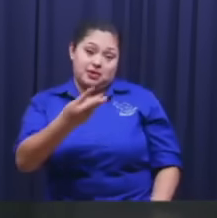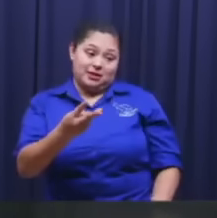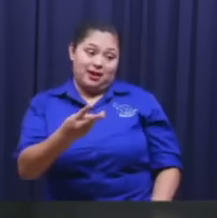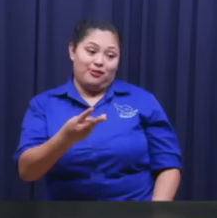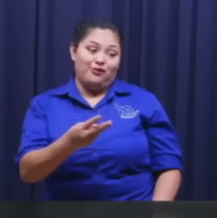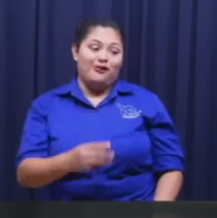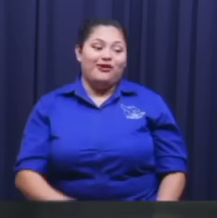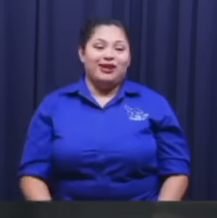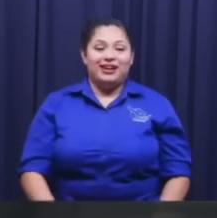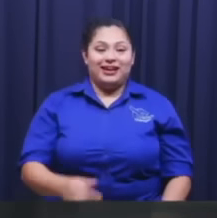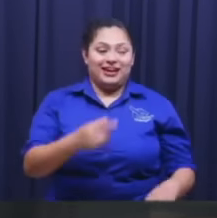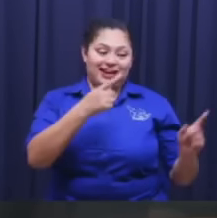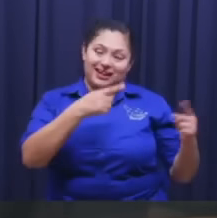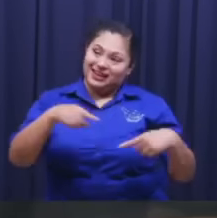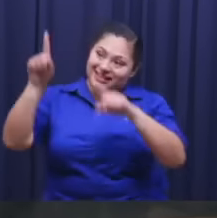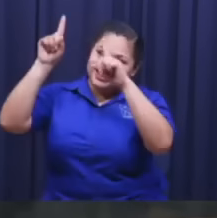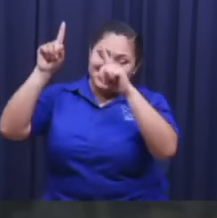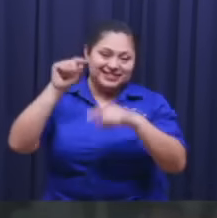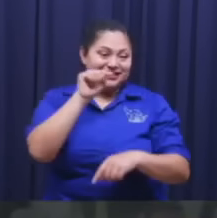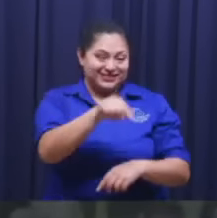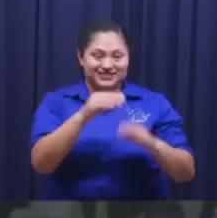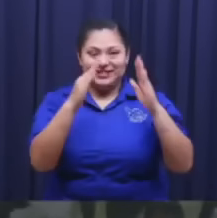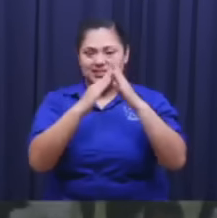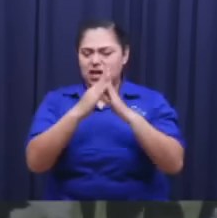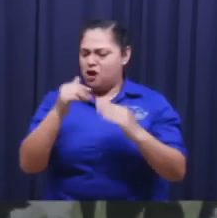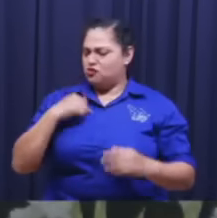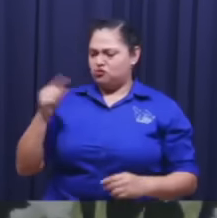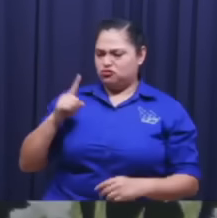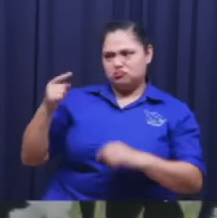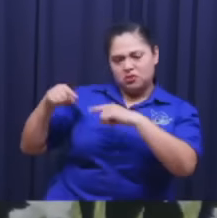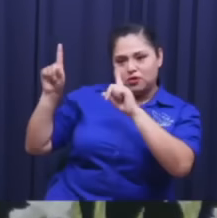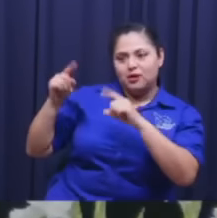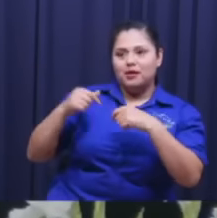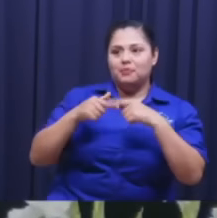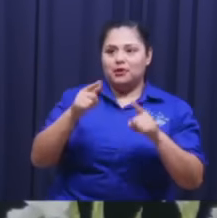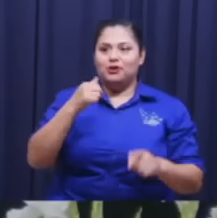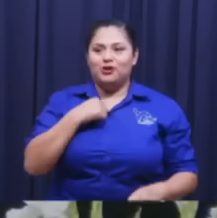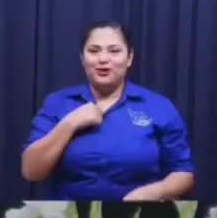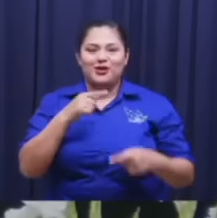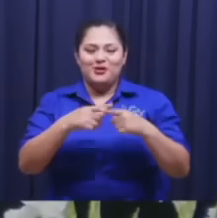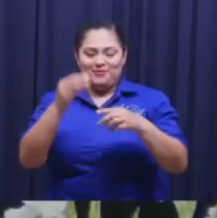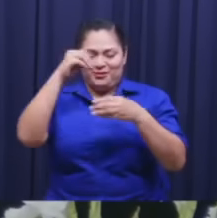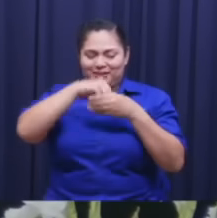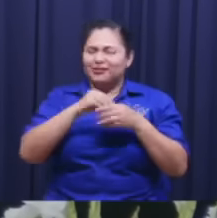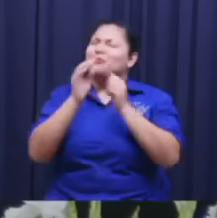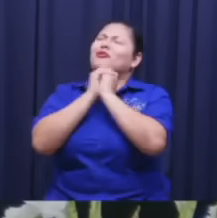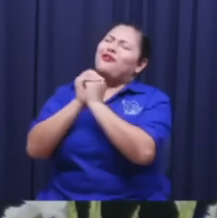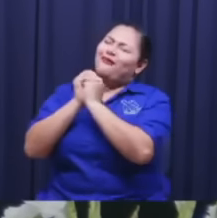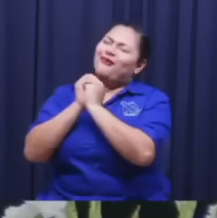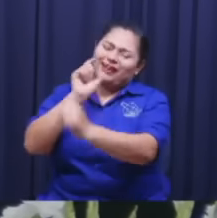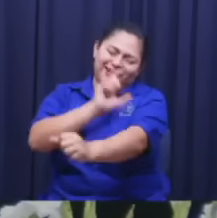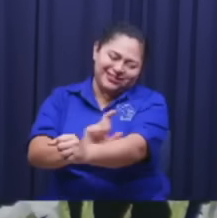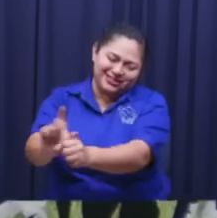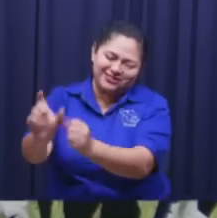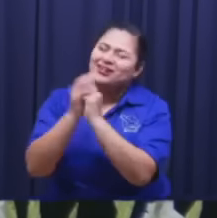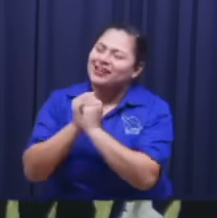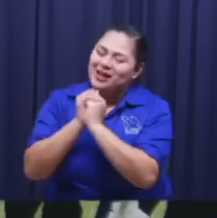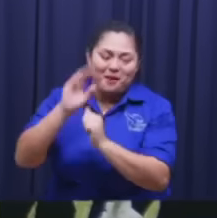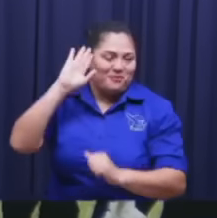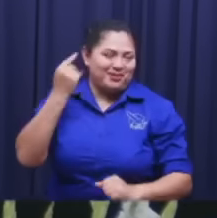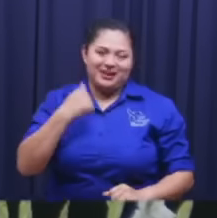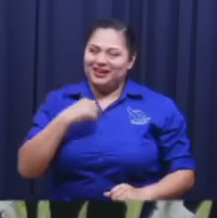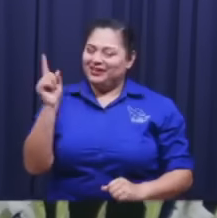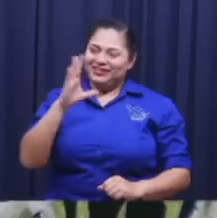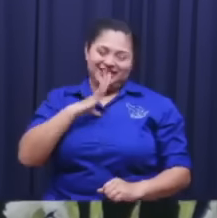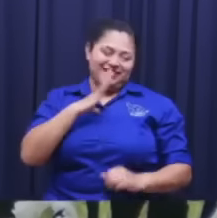yo te encontré y yo te regreso. Bueno, yo no me voy. Pero yo por dentro, ¿va? Que me siga rogando, Señor, por favor, porque no tengo de pasar la noche